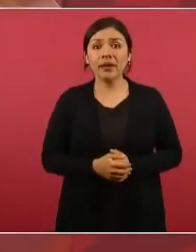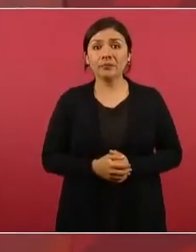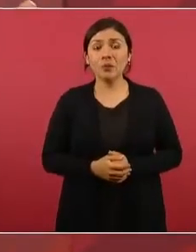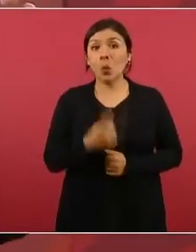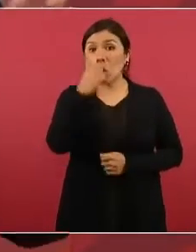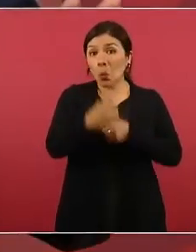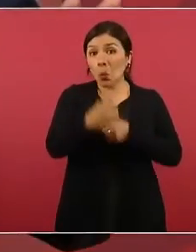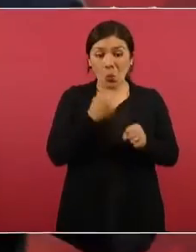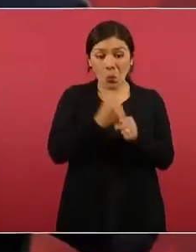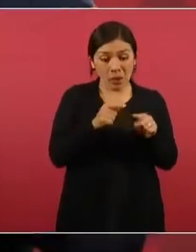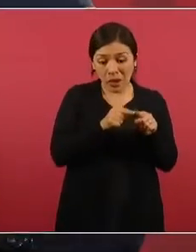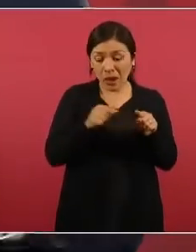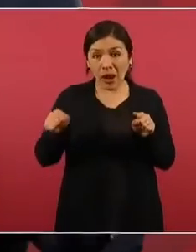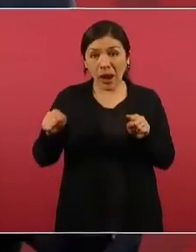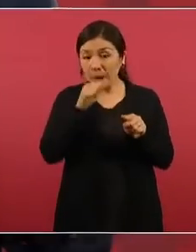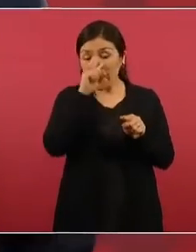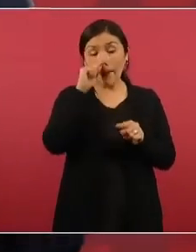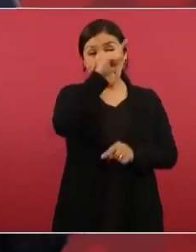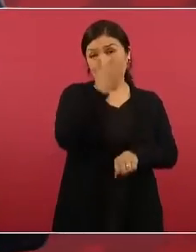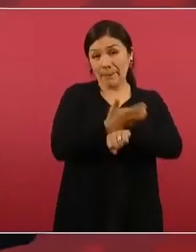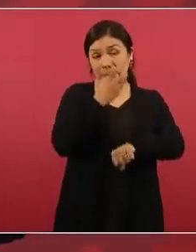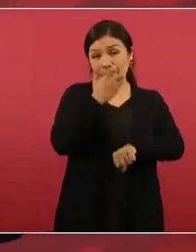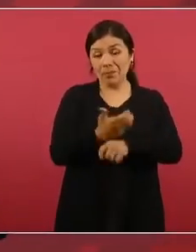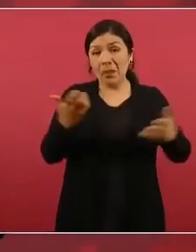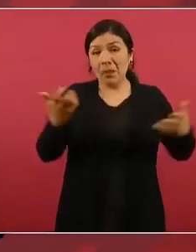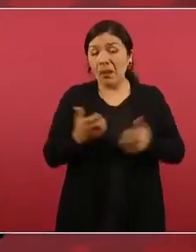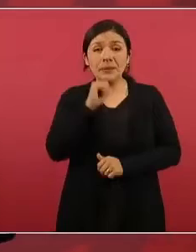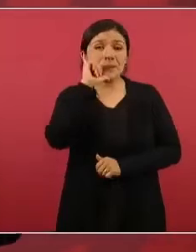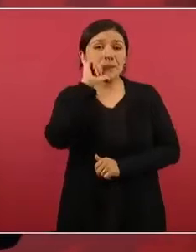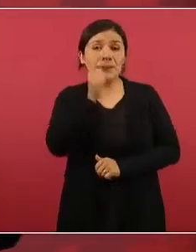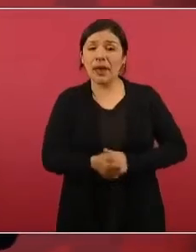año en Estados Unidos